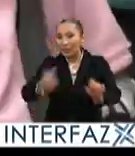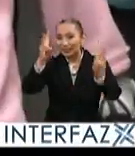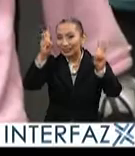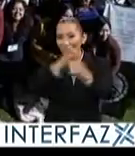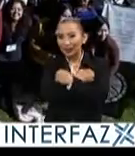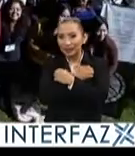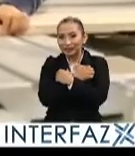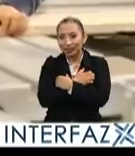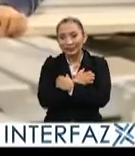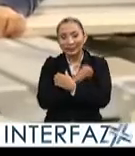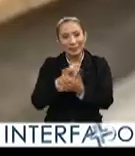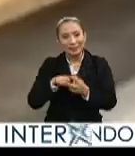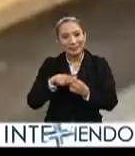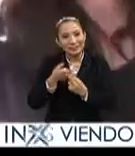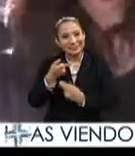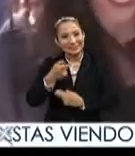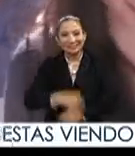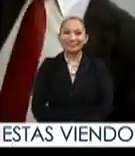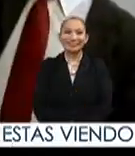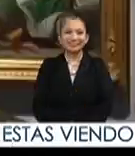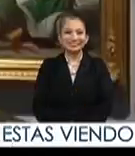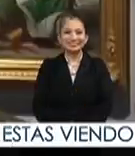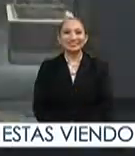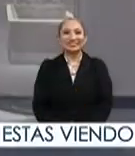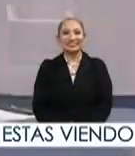en educación. ¡Comenzamos!